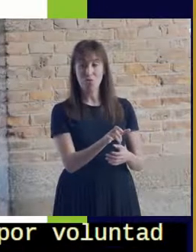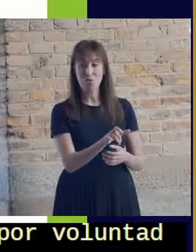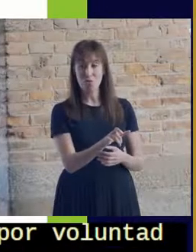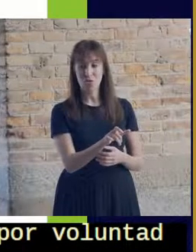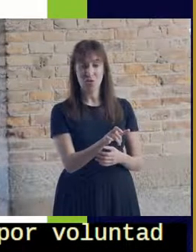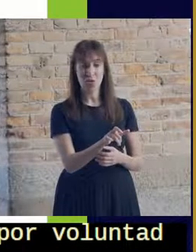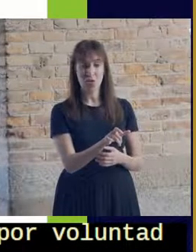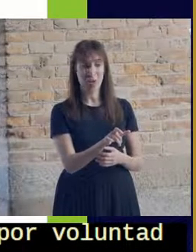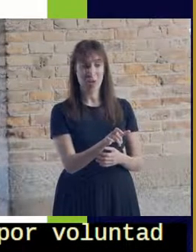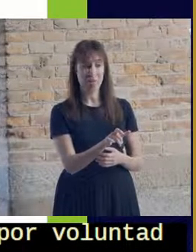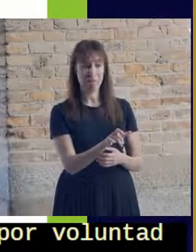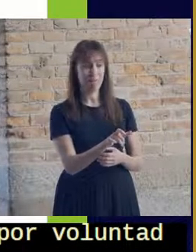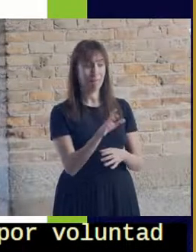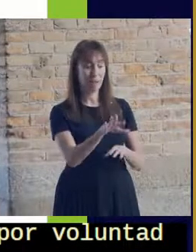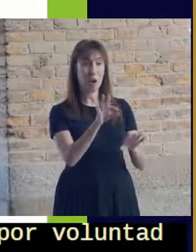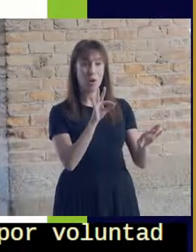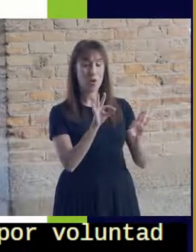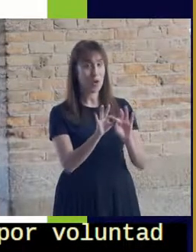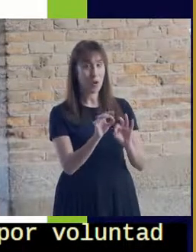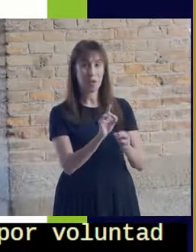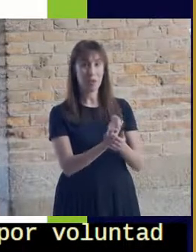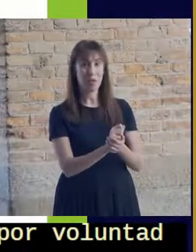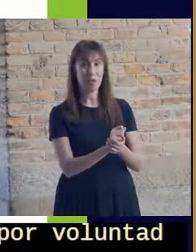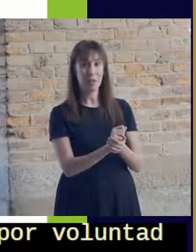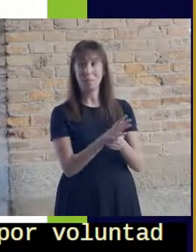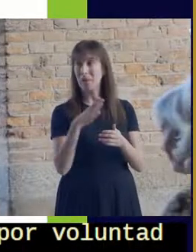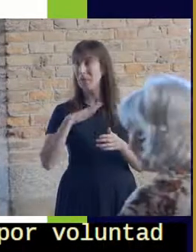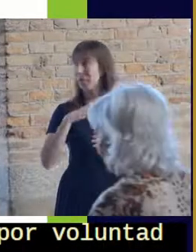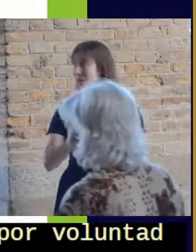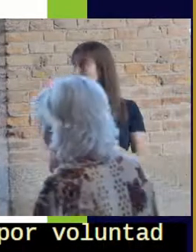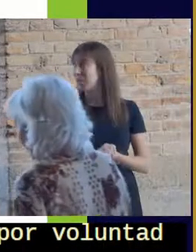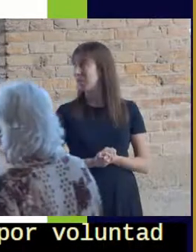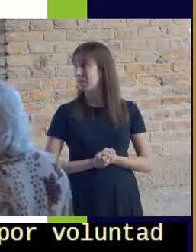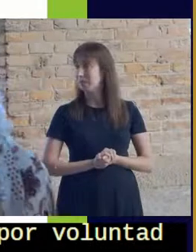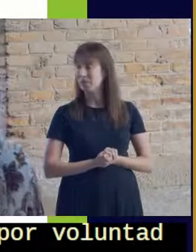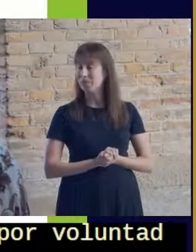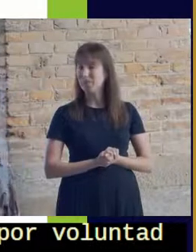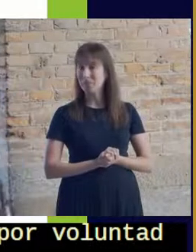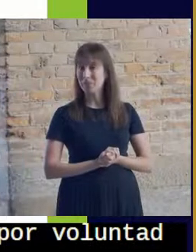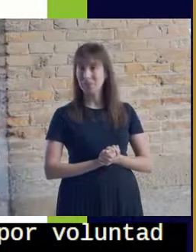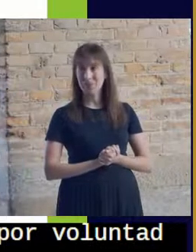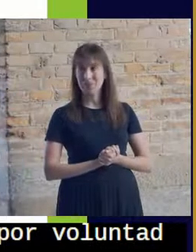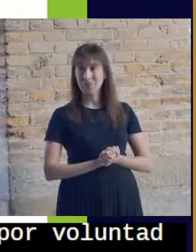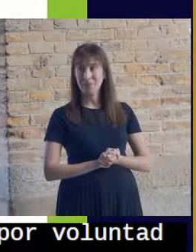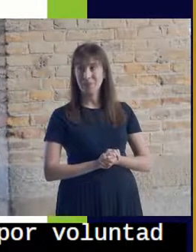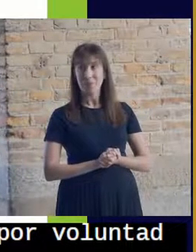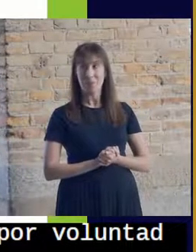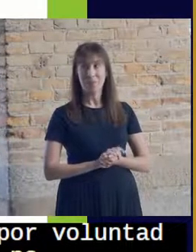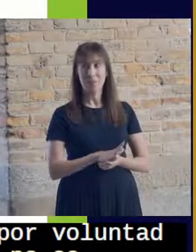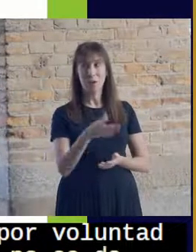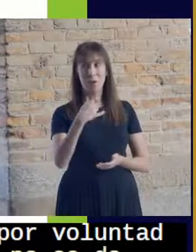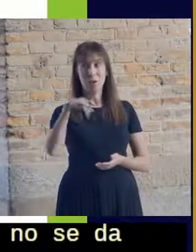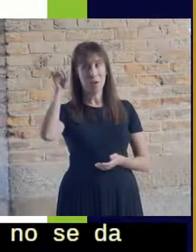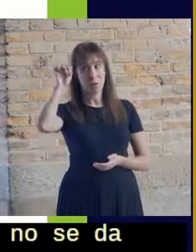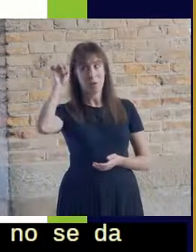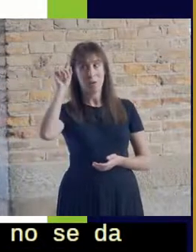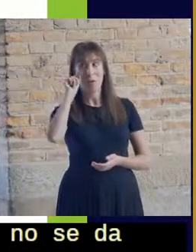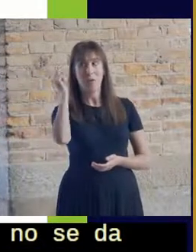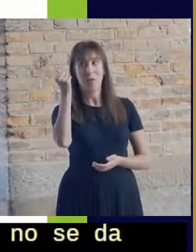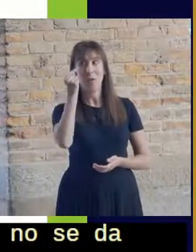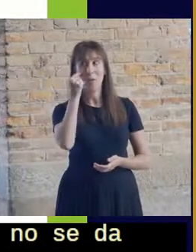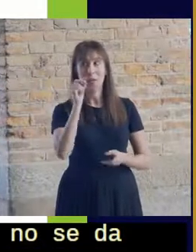no decide quedarse por favor no decide que no se da cuenta de lo que es la